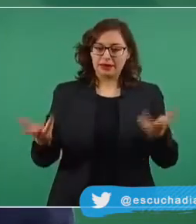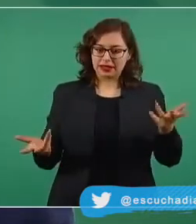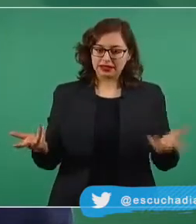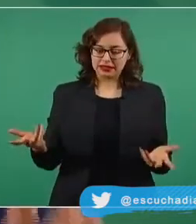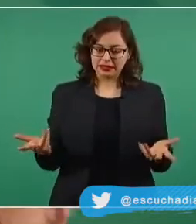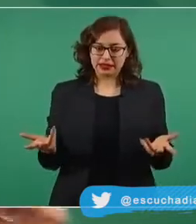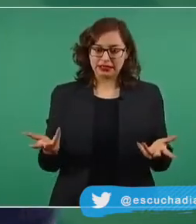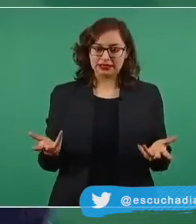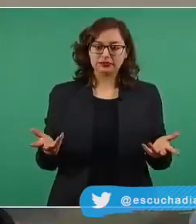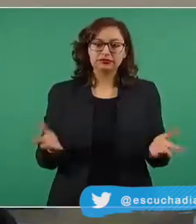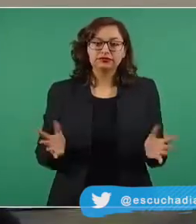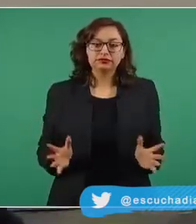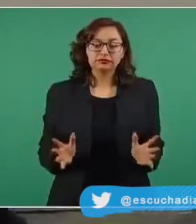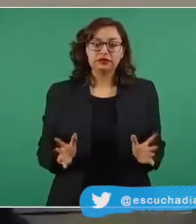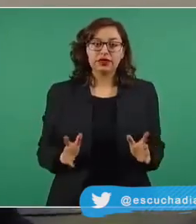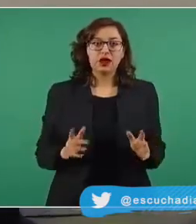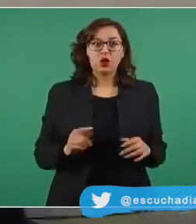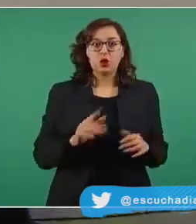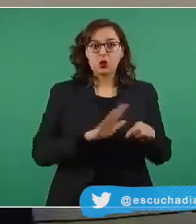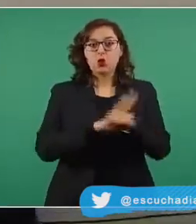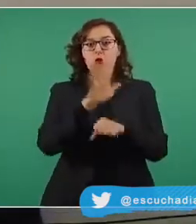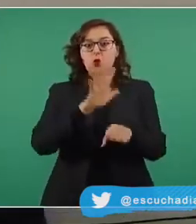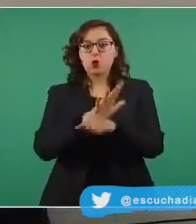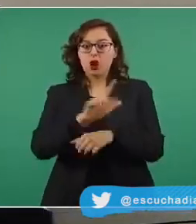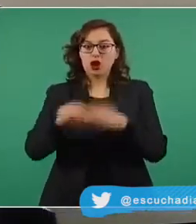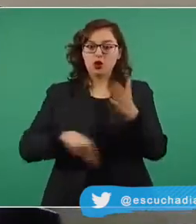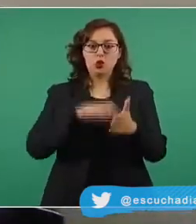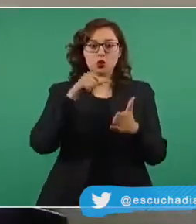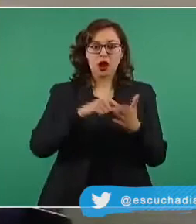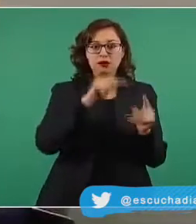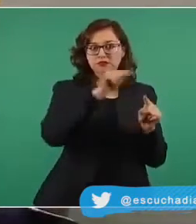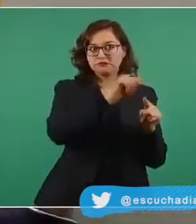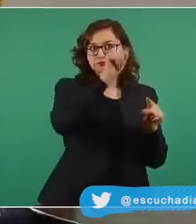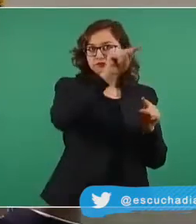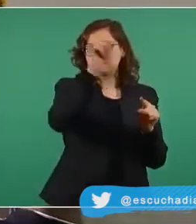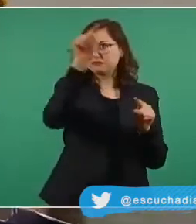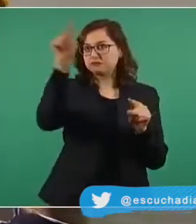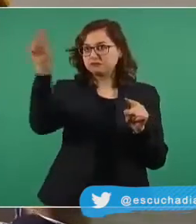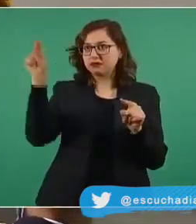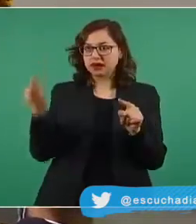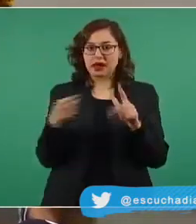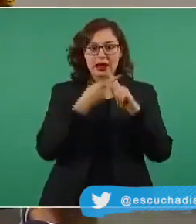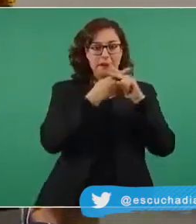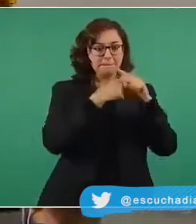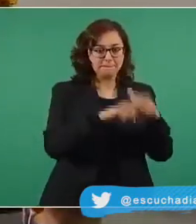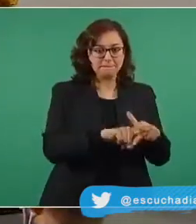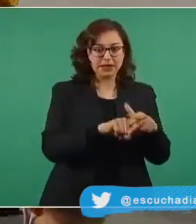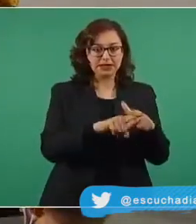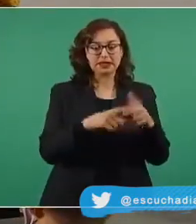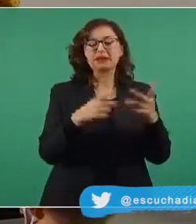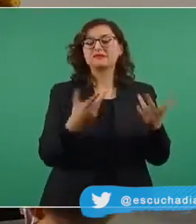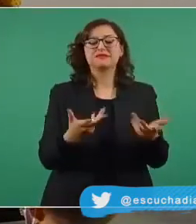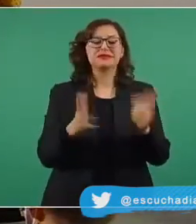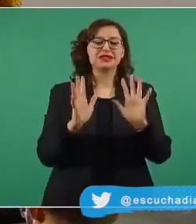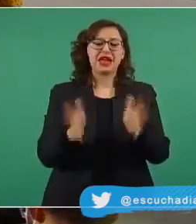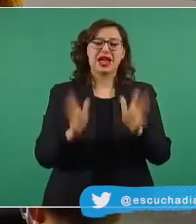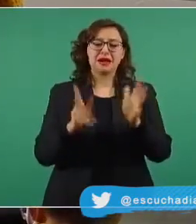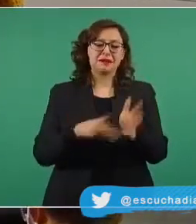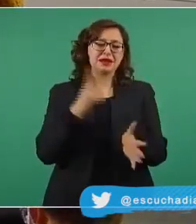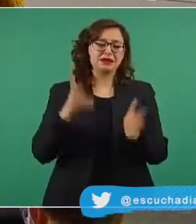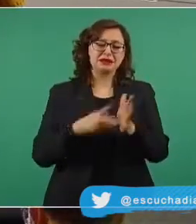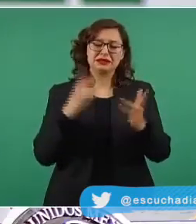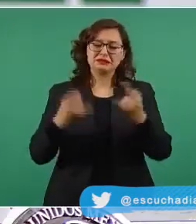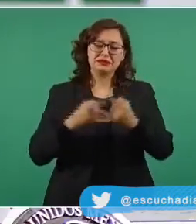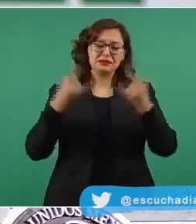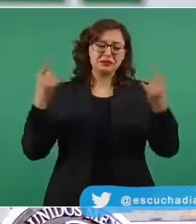activos, 890 casos más que ayer. Como resultado de la disminución de la curva epidémica, la ocupación